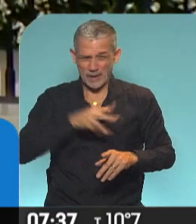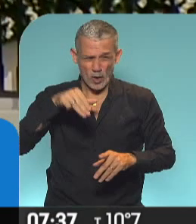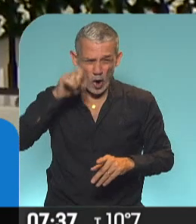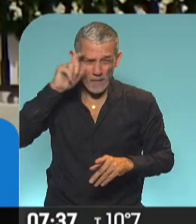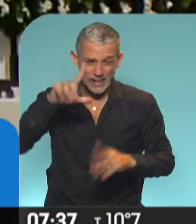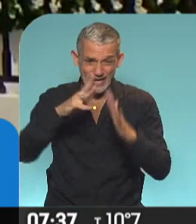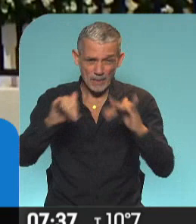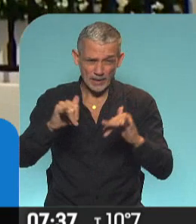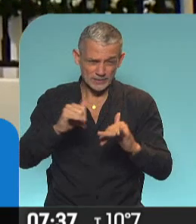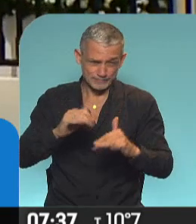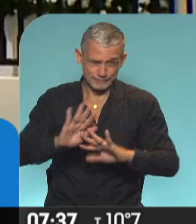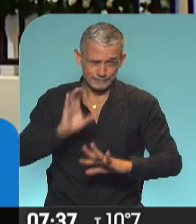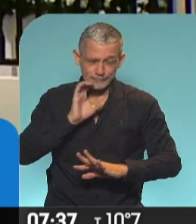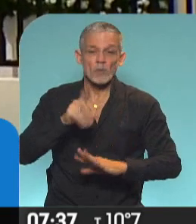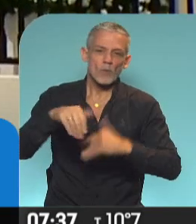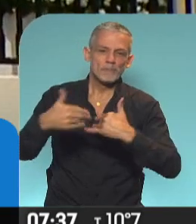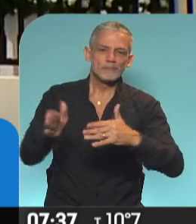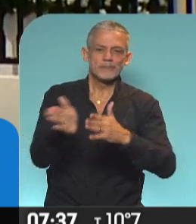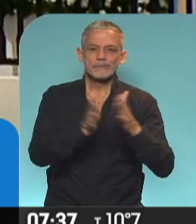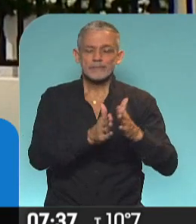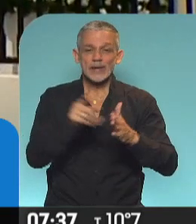etcétera. Otra